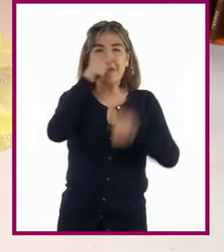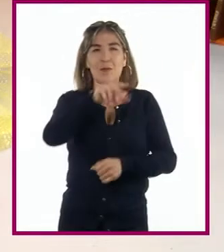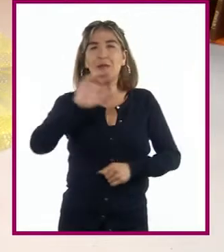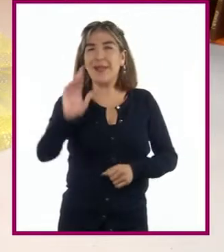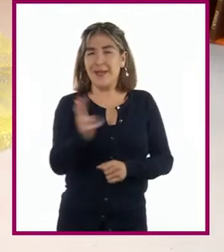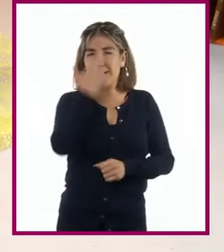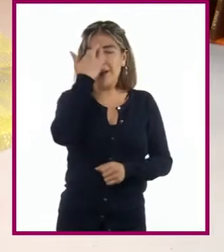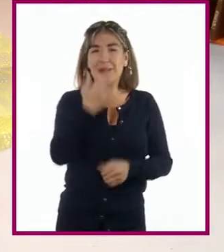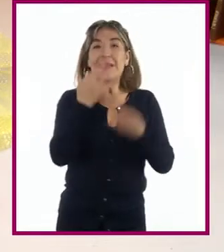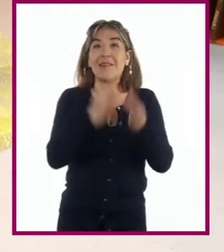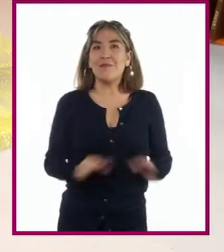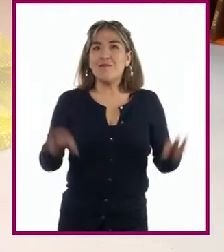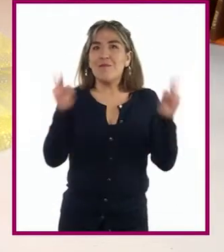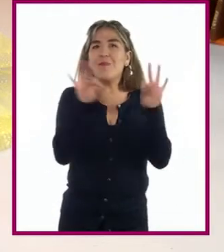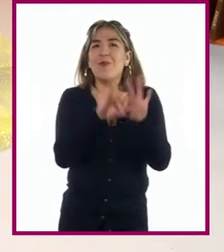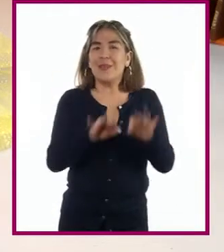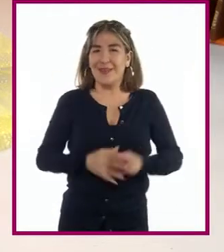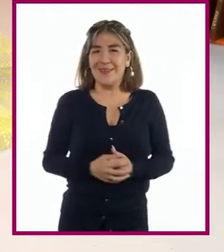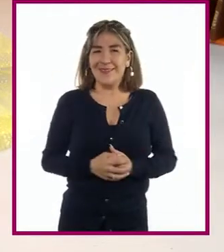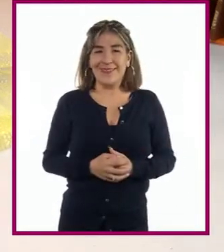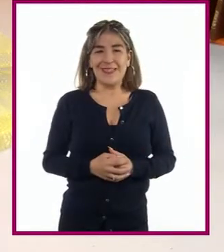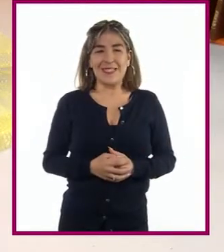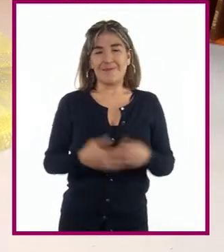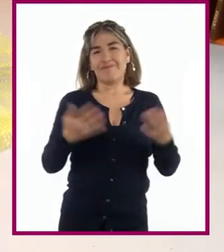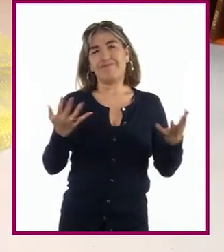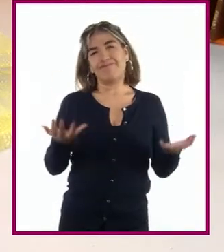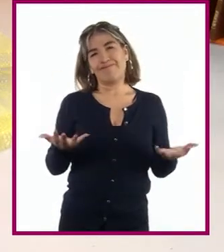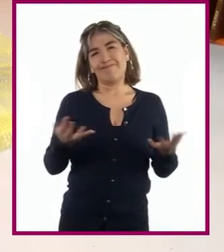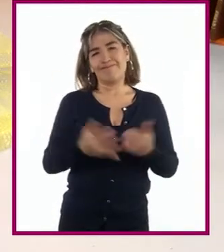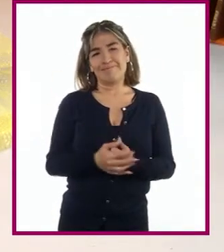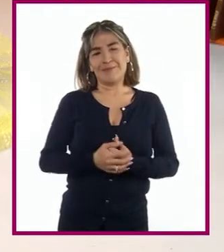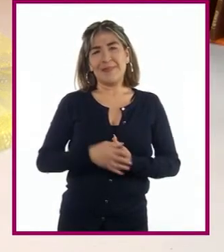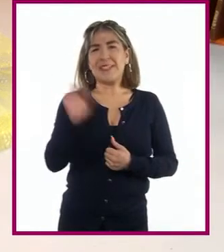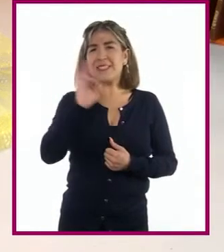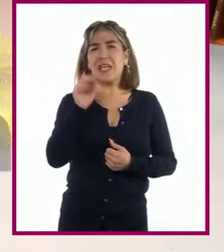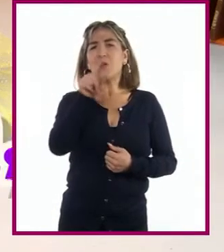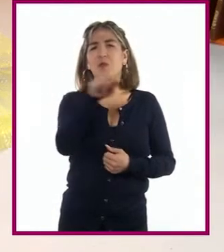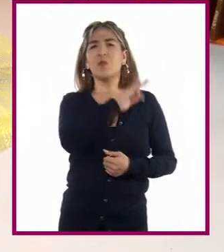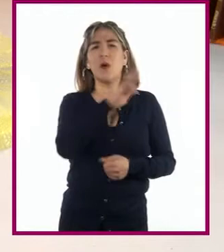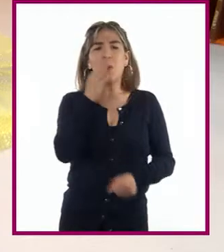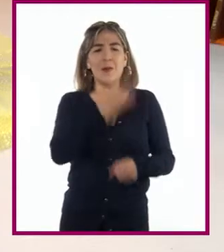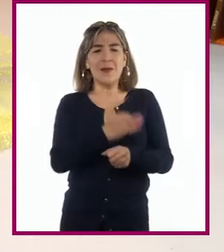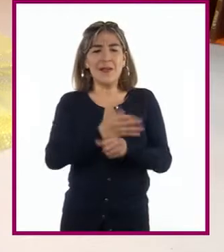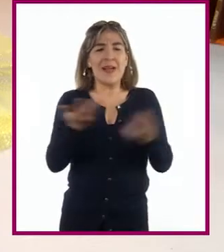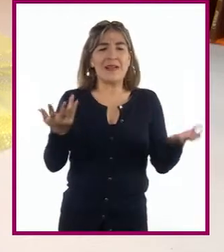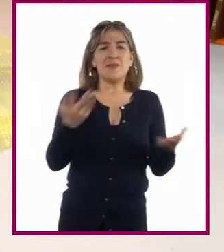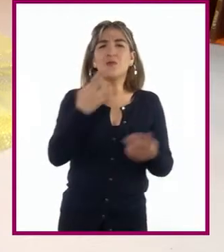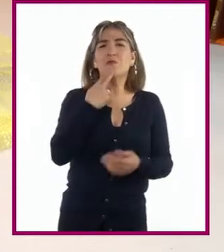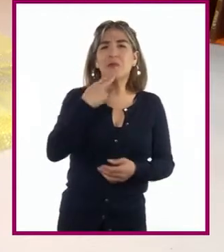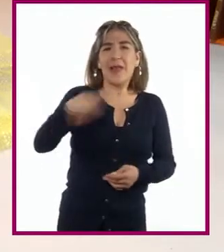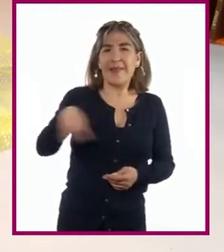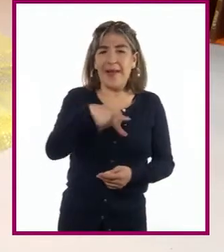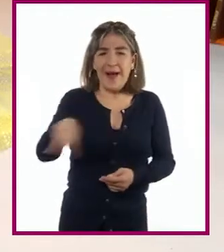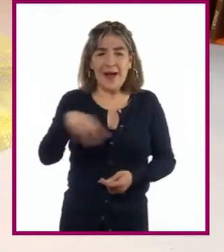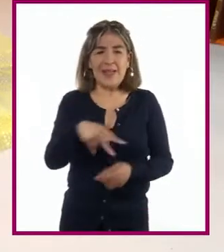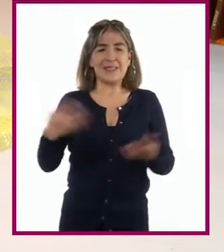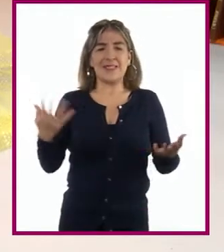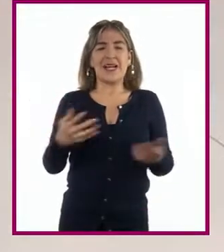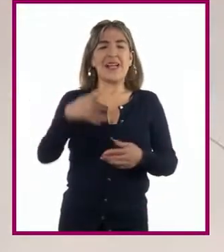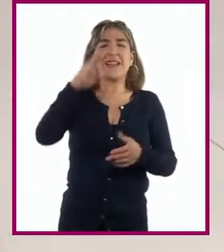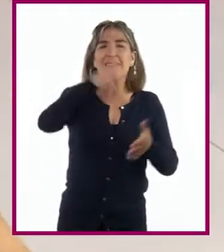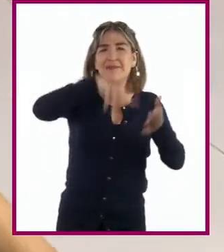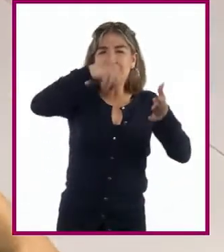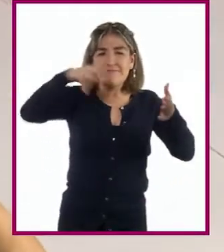recuerdos significativos? Pues, ¿qué tal si usamos los recursos de la danza, el teatro, la